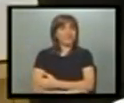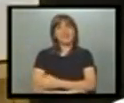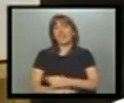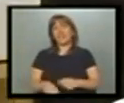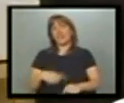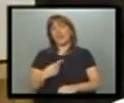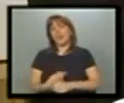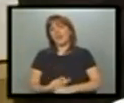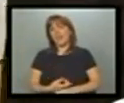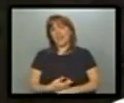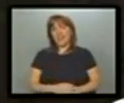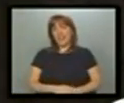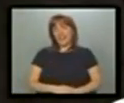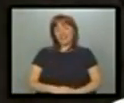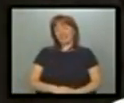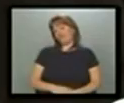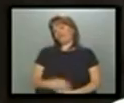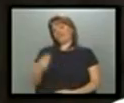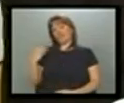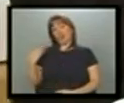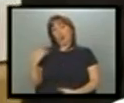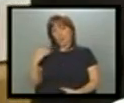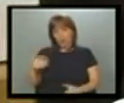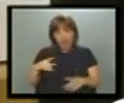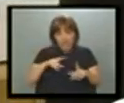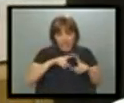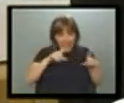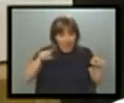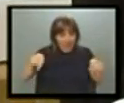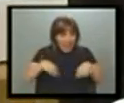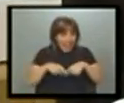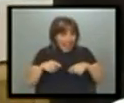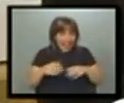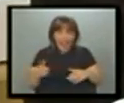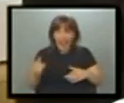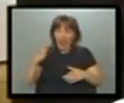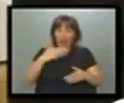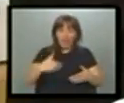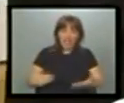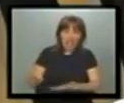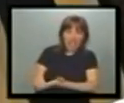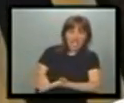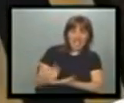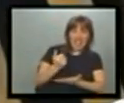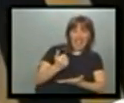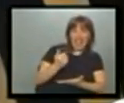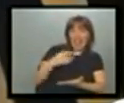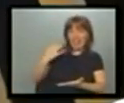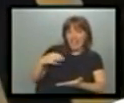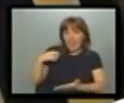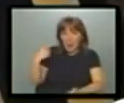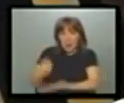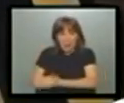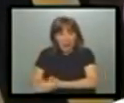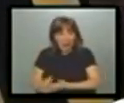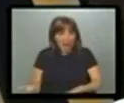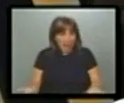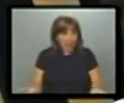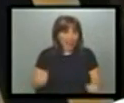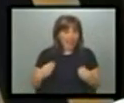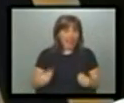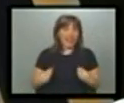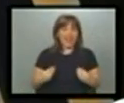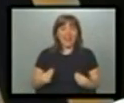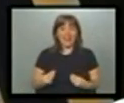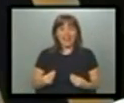una causa... Eso ya sería el colmo de la locura. Bueno, pero espera, a ver, técnicamente es así. Técnicamente. Para recuperar esas